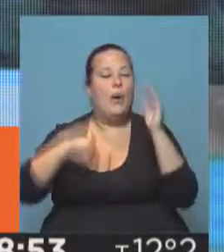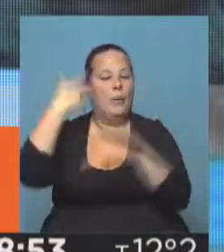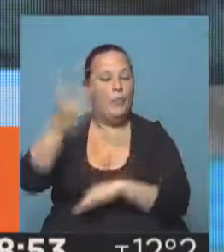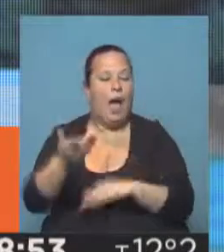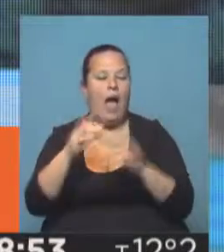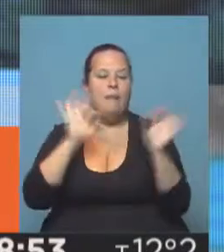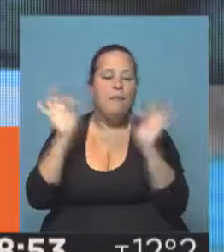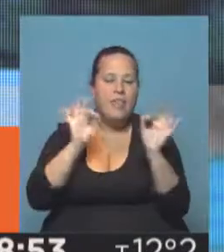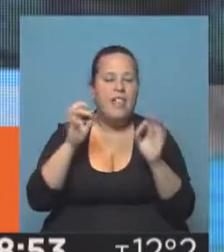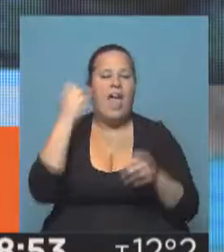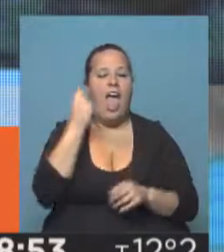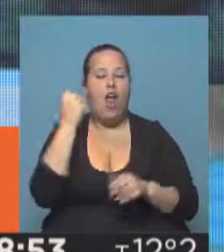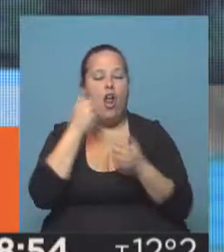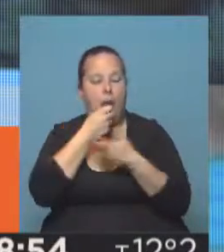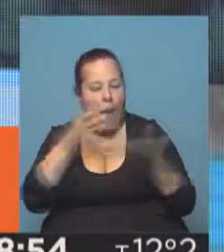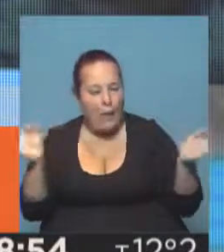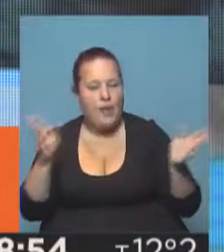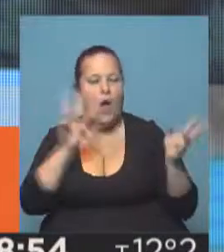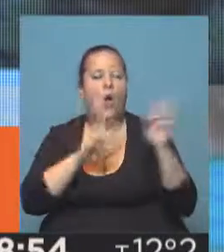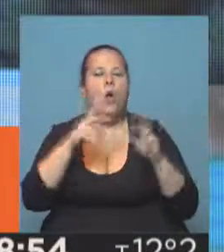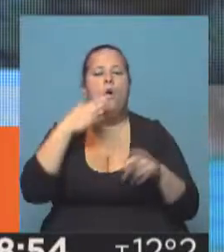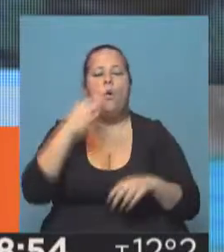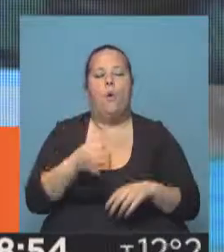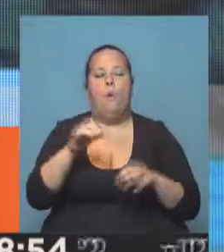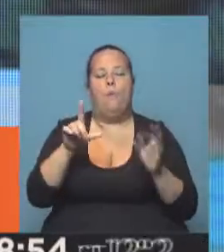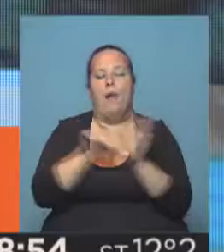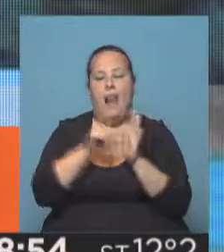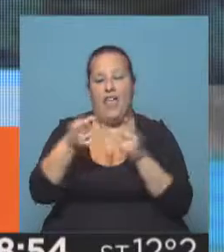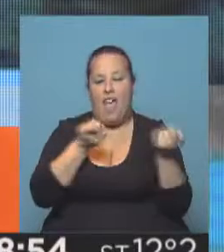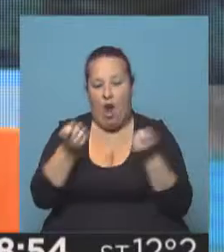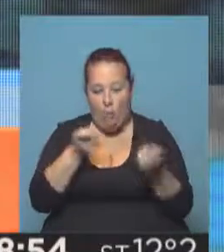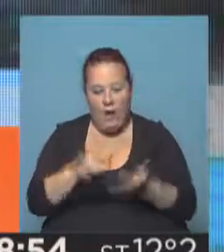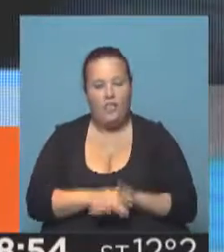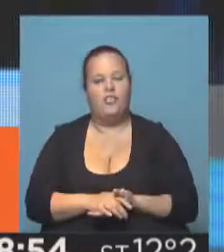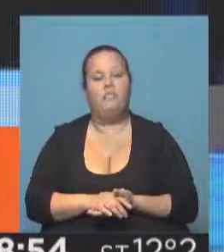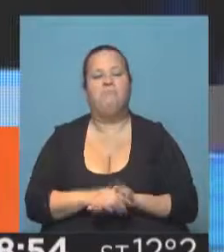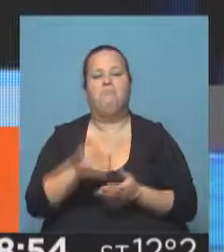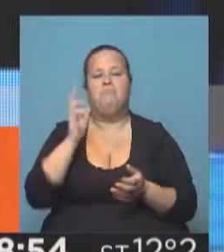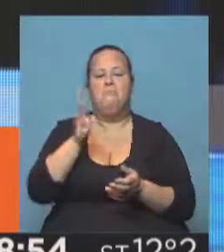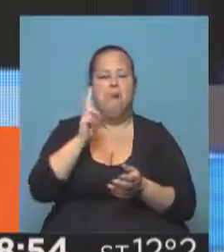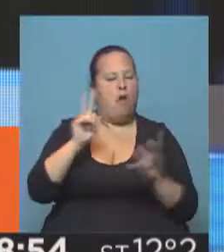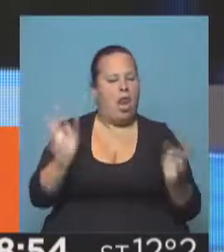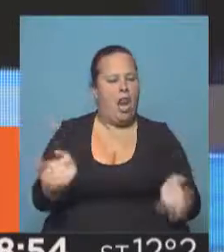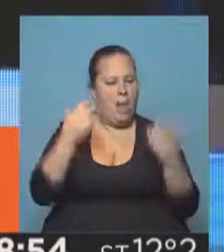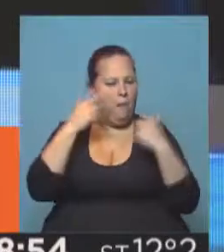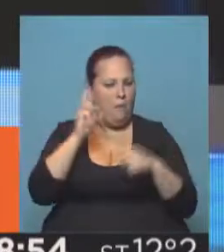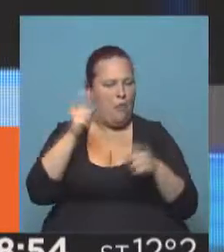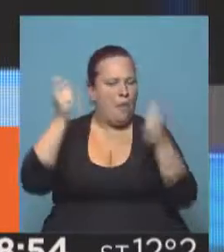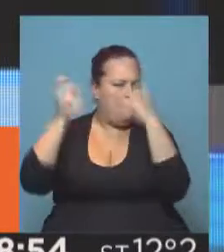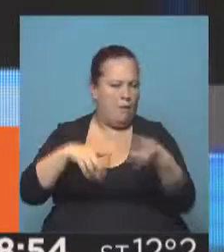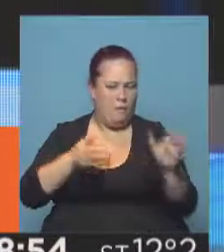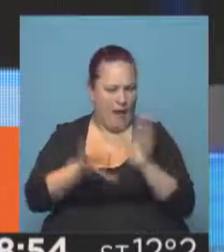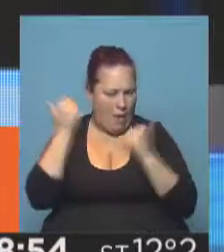un esquema de economía más abierta, cumpliendo las reglas de la Organización Mundial de Comercio, levanta las restricciones, la mayoría de las restricciones a las